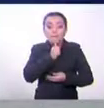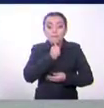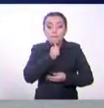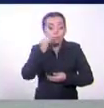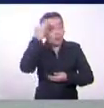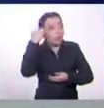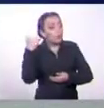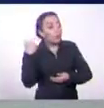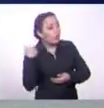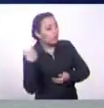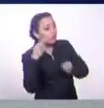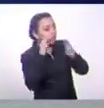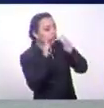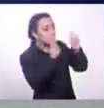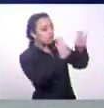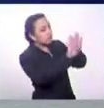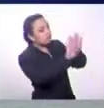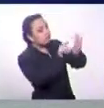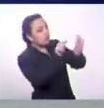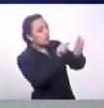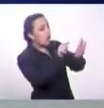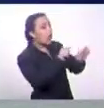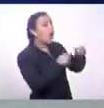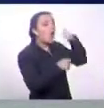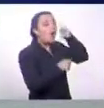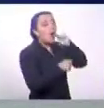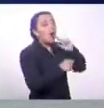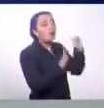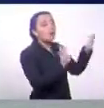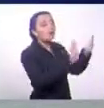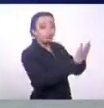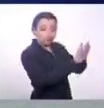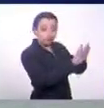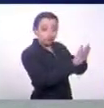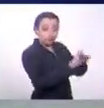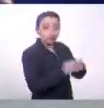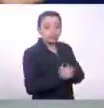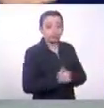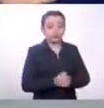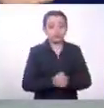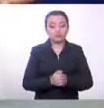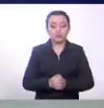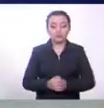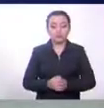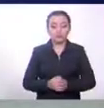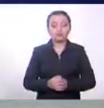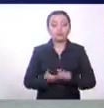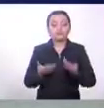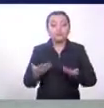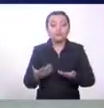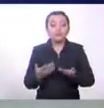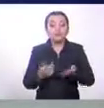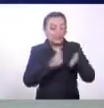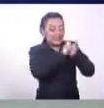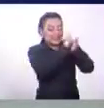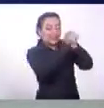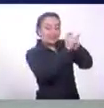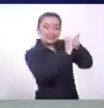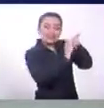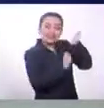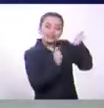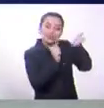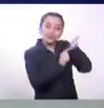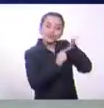que digamos, las imágenes nos ayudan a interrelacionar con el ambiente. Entonces, Claro. que la comunicación es